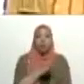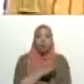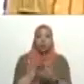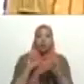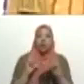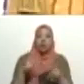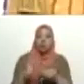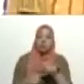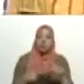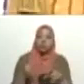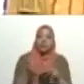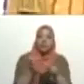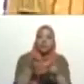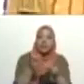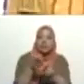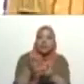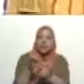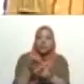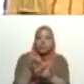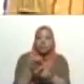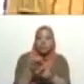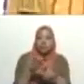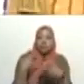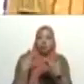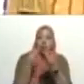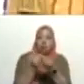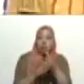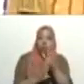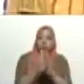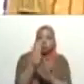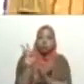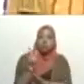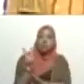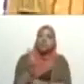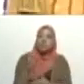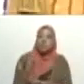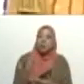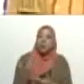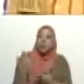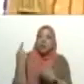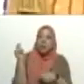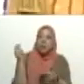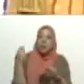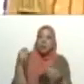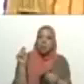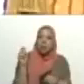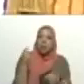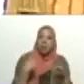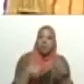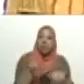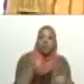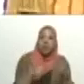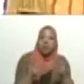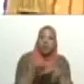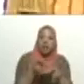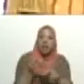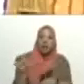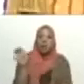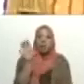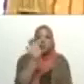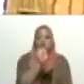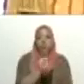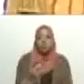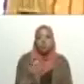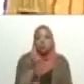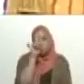a producir gas y salir juntos, Venezuela y Trinidad y Tobago, a vender el gas al mundo, se pierde